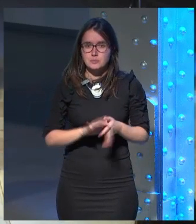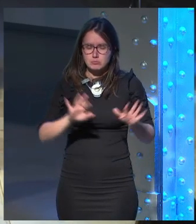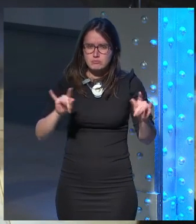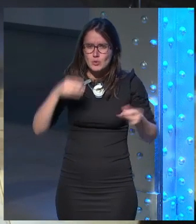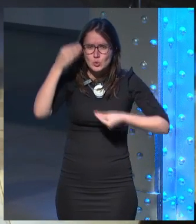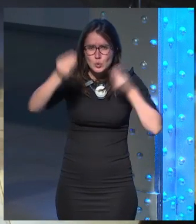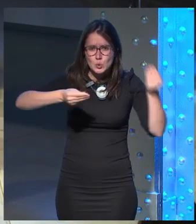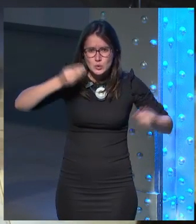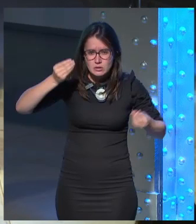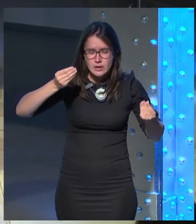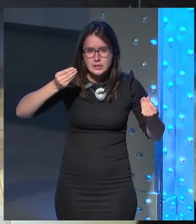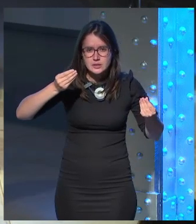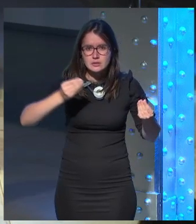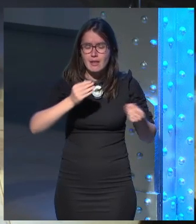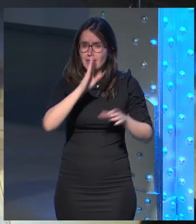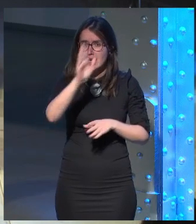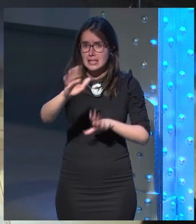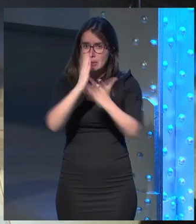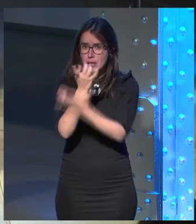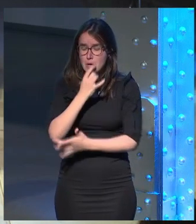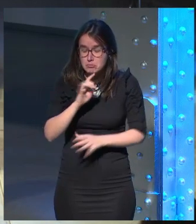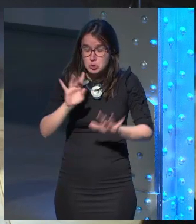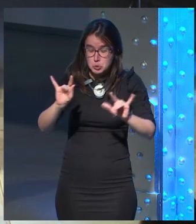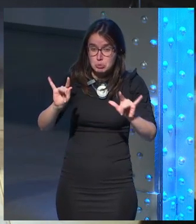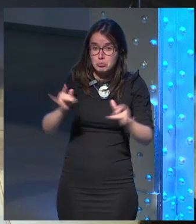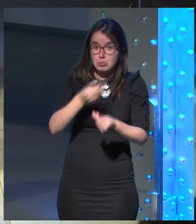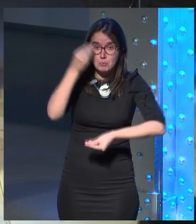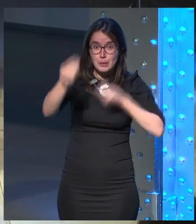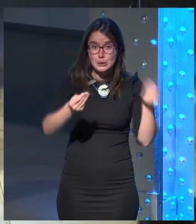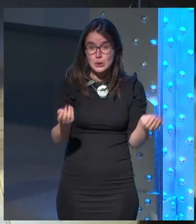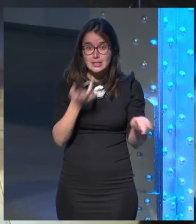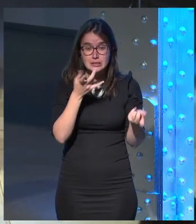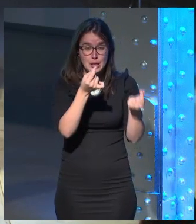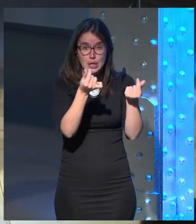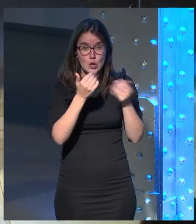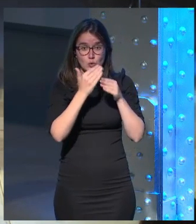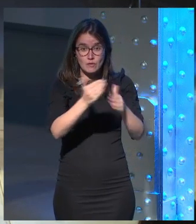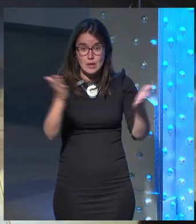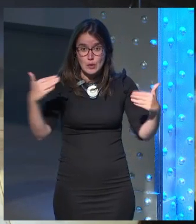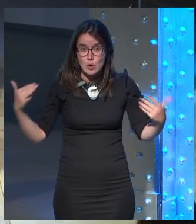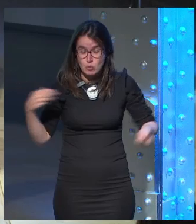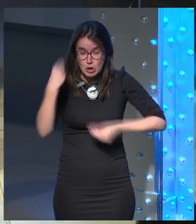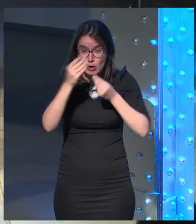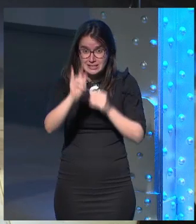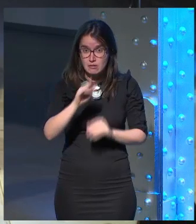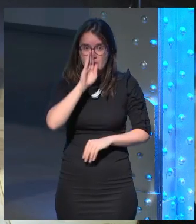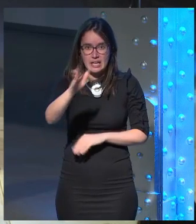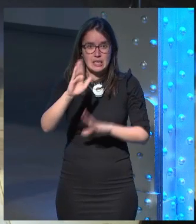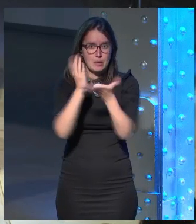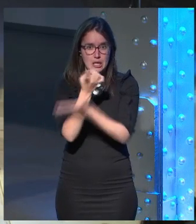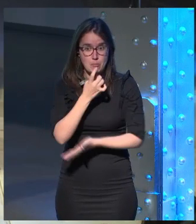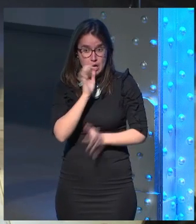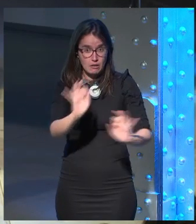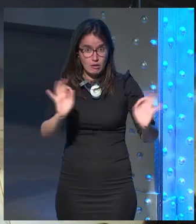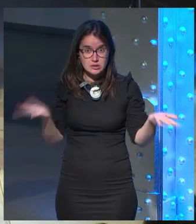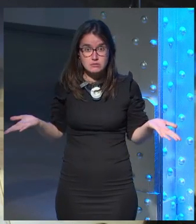¿Y crees que si creo que deberíamos ir a Marte directamente? Sí. Creo que si no tenemos el dinero para hacerlo, pues creo que sí, que esto debería ser lo